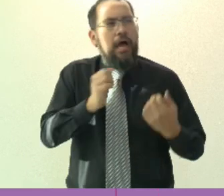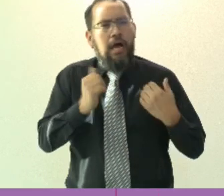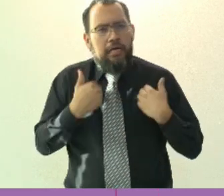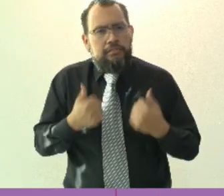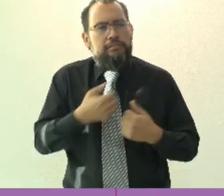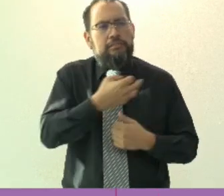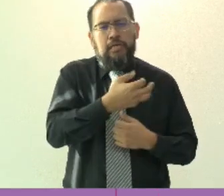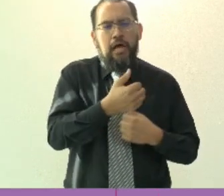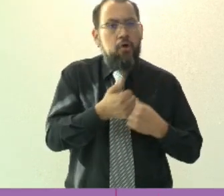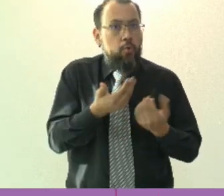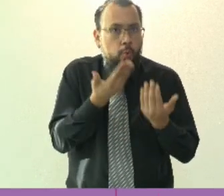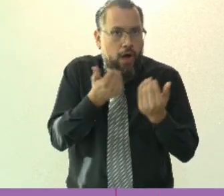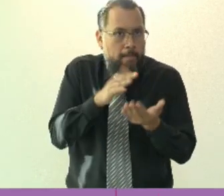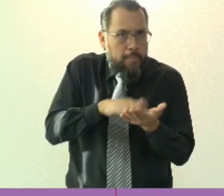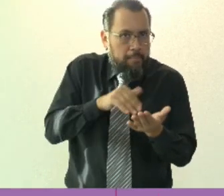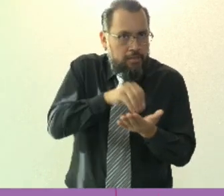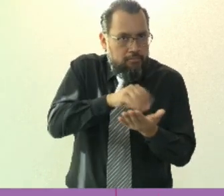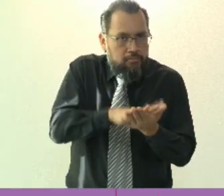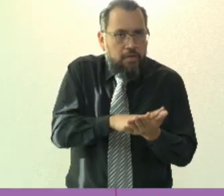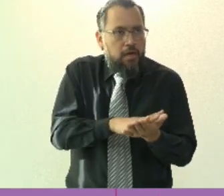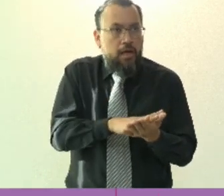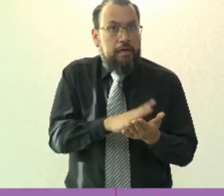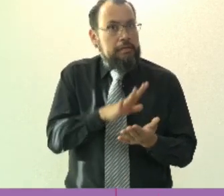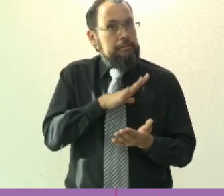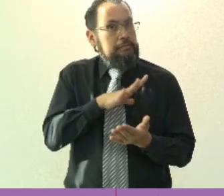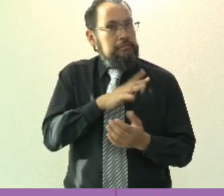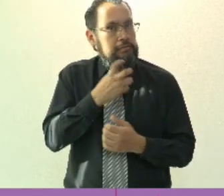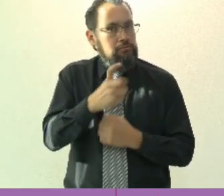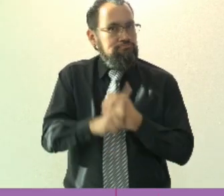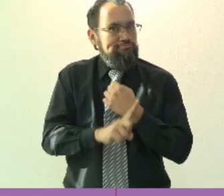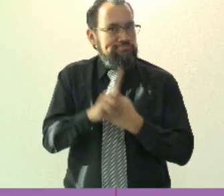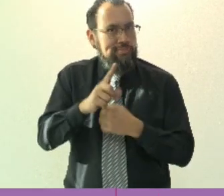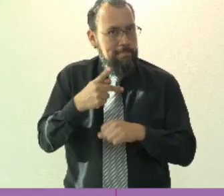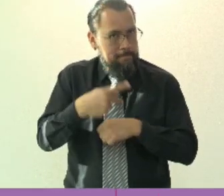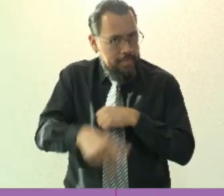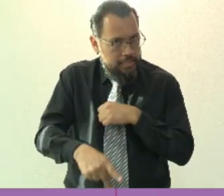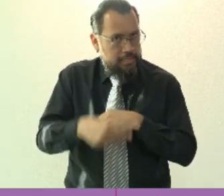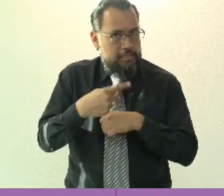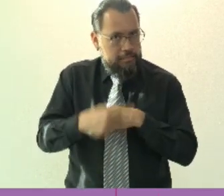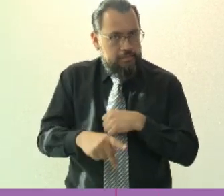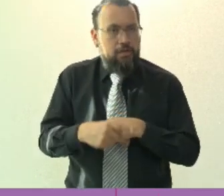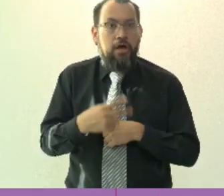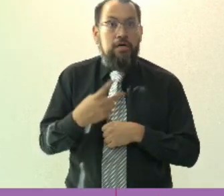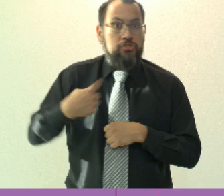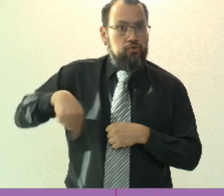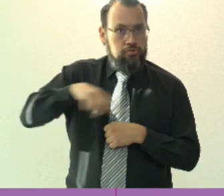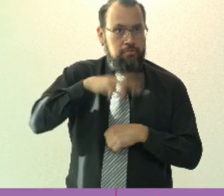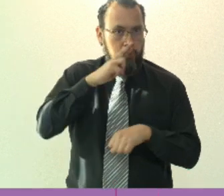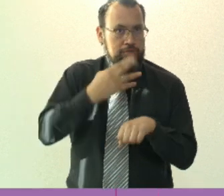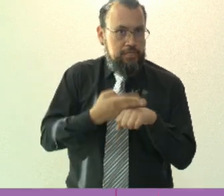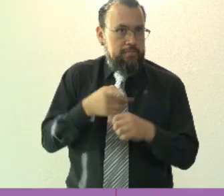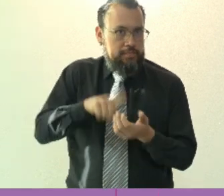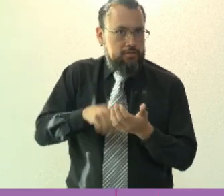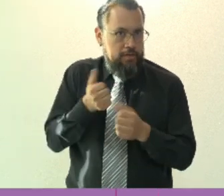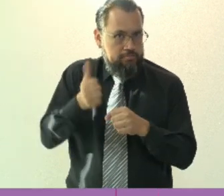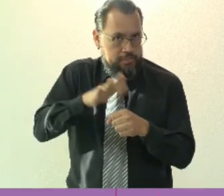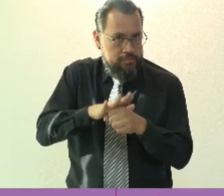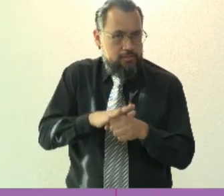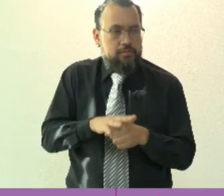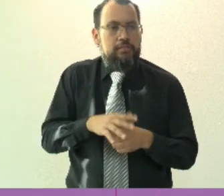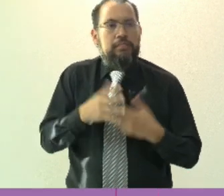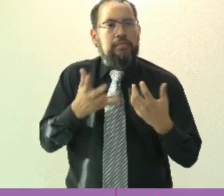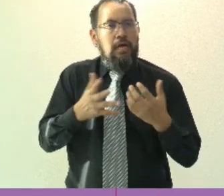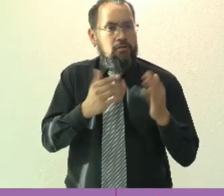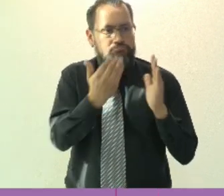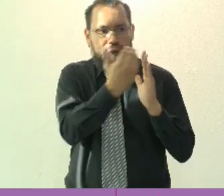poco soporte documental, pues realmente hay mucho riesgo ahí. Un importante riesgo de responsabilidad administrativa. El